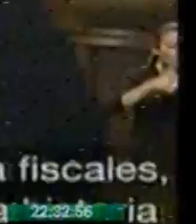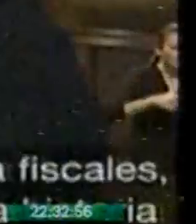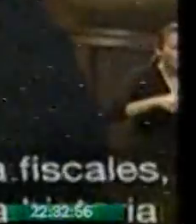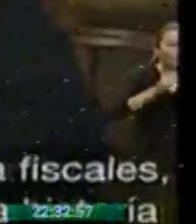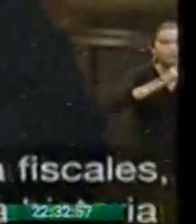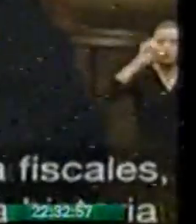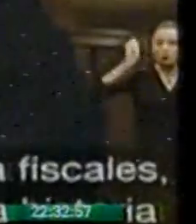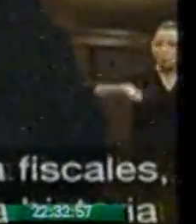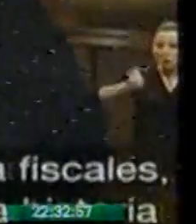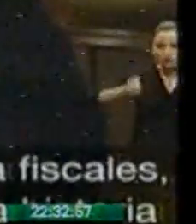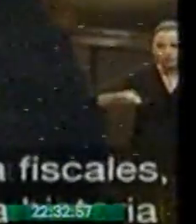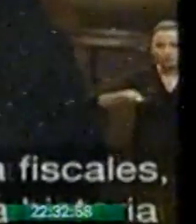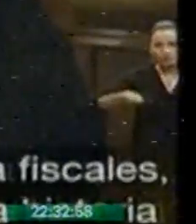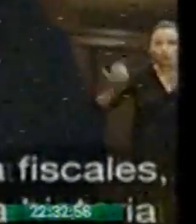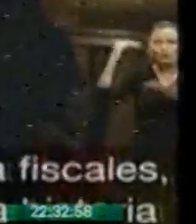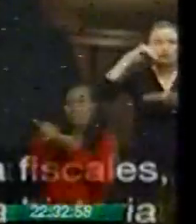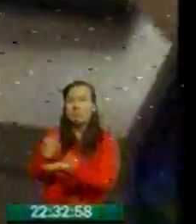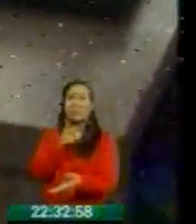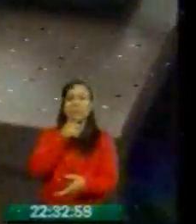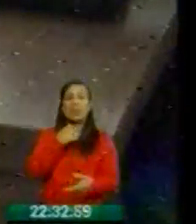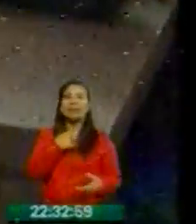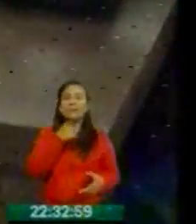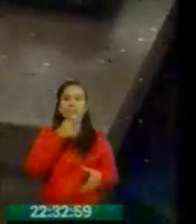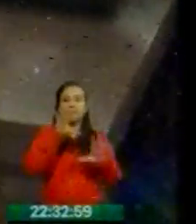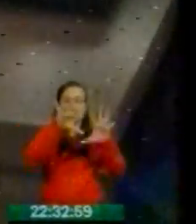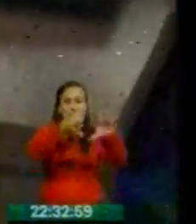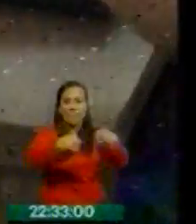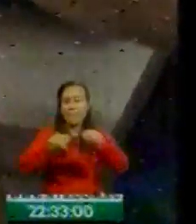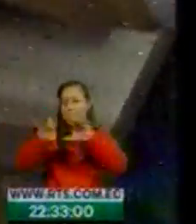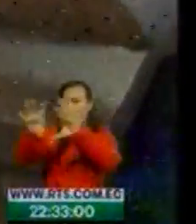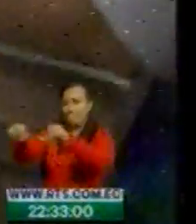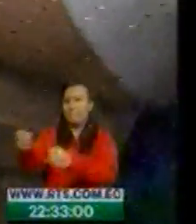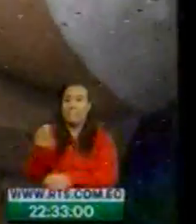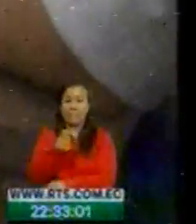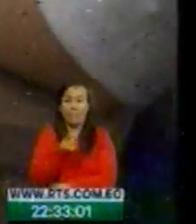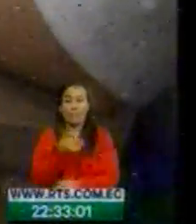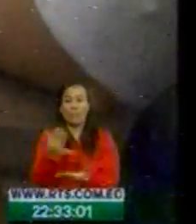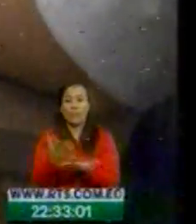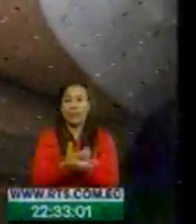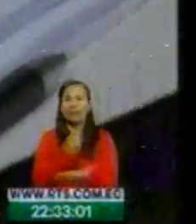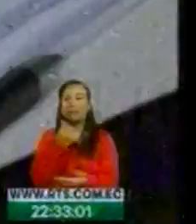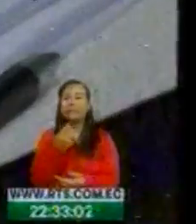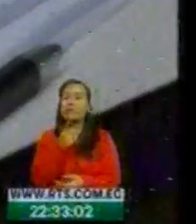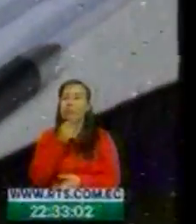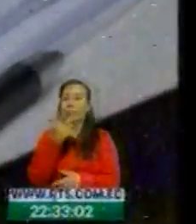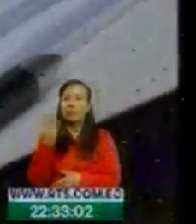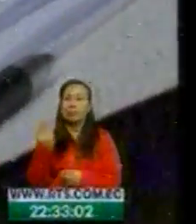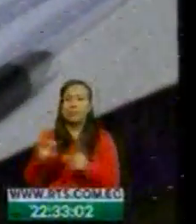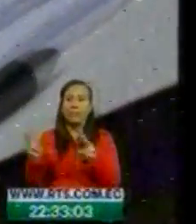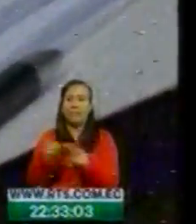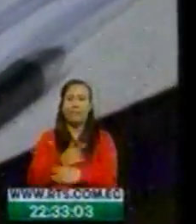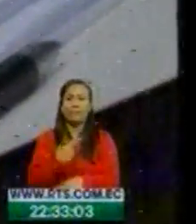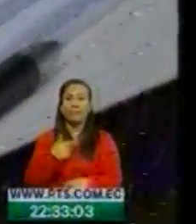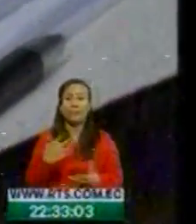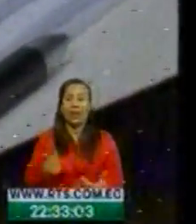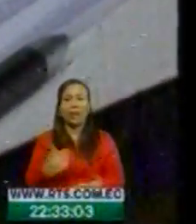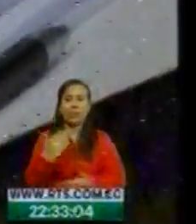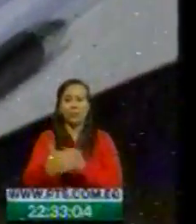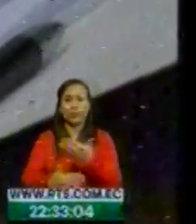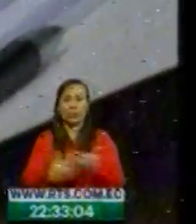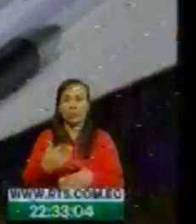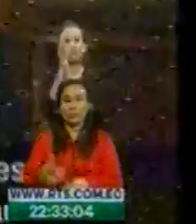iniciativa gubernamental propone incautar los bienes a los corruptos, recuperar el dinero producto de los ilícitos y acelerar los procesos